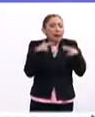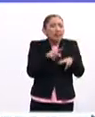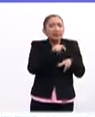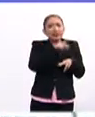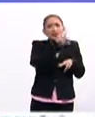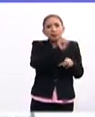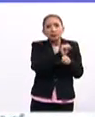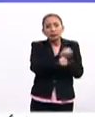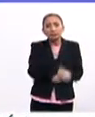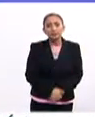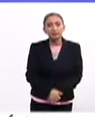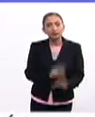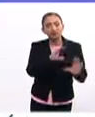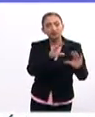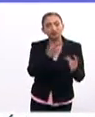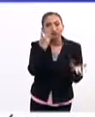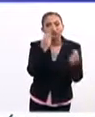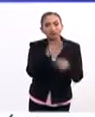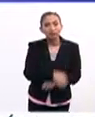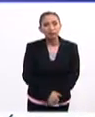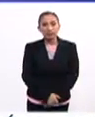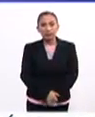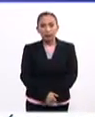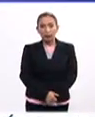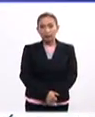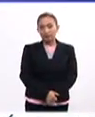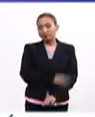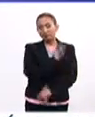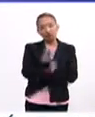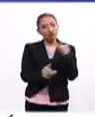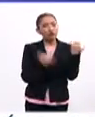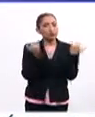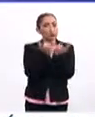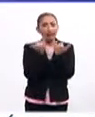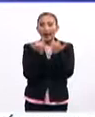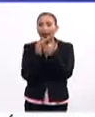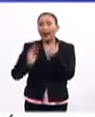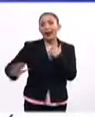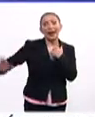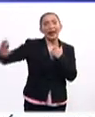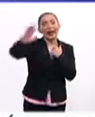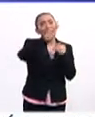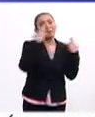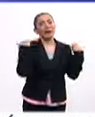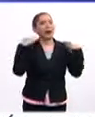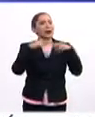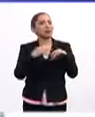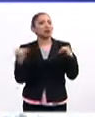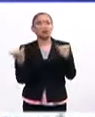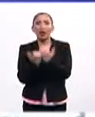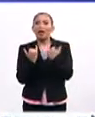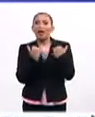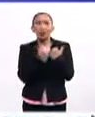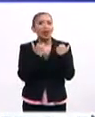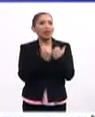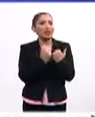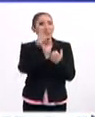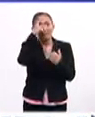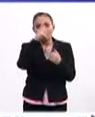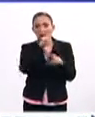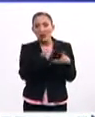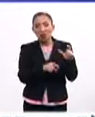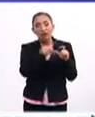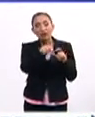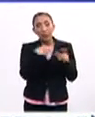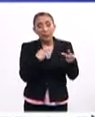de telesecundaria? Pues en este caso, como todos los docentes en todo el Servicio Educativo Nacional,